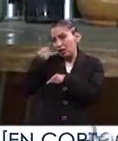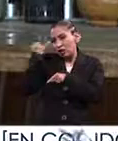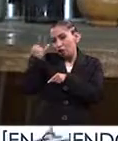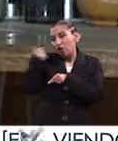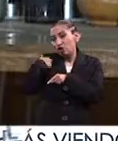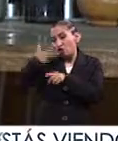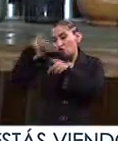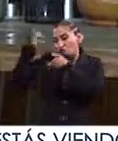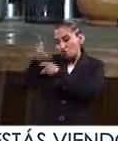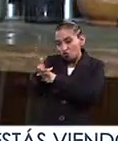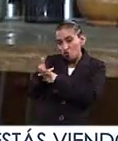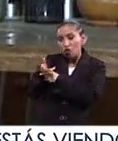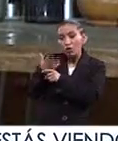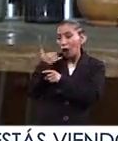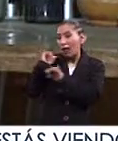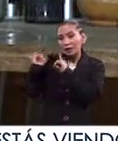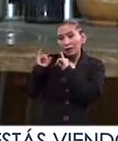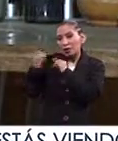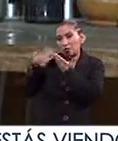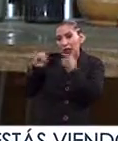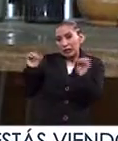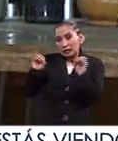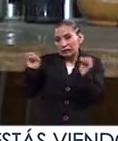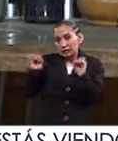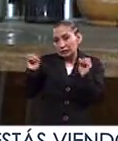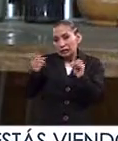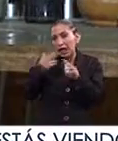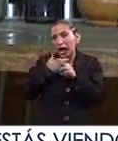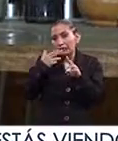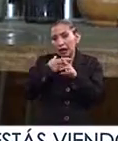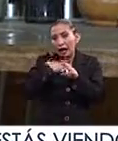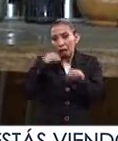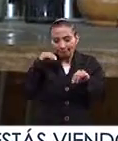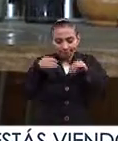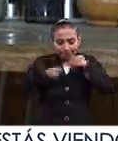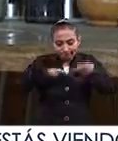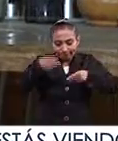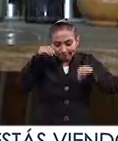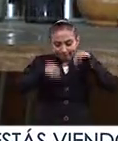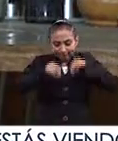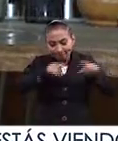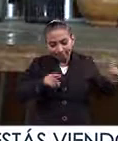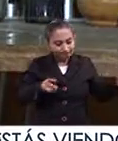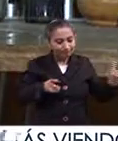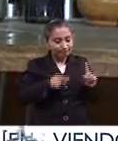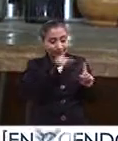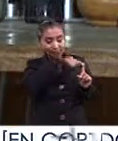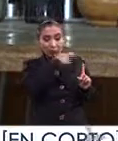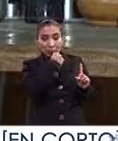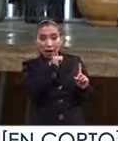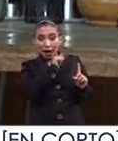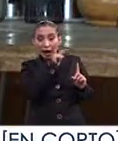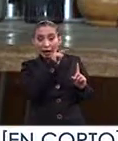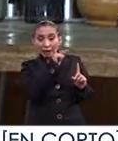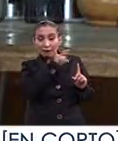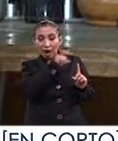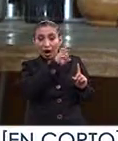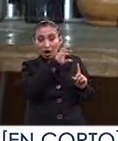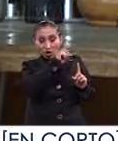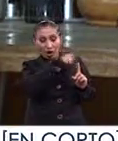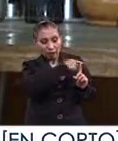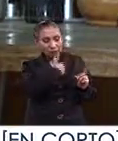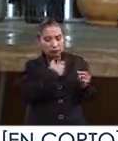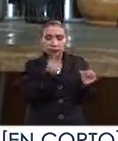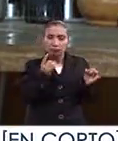durante la filmación no tenía intérprete. ¿No? ¿Ves? Entonces, fue él el que a través de